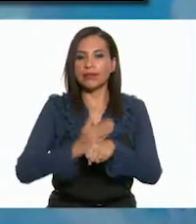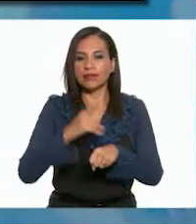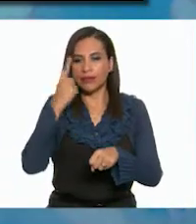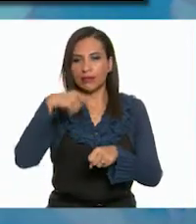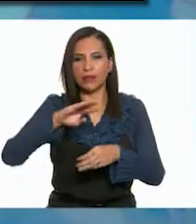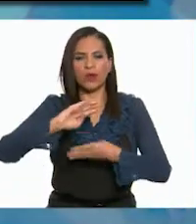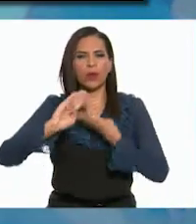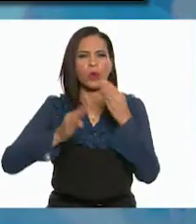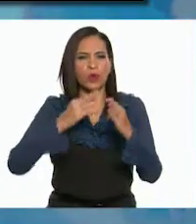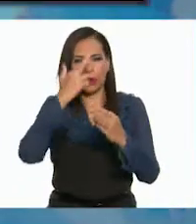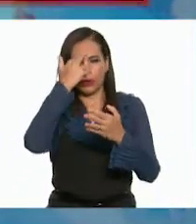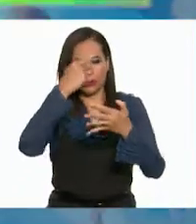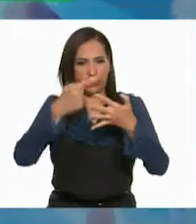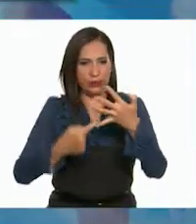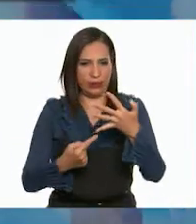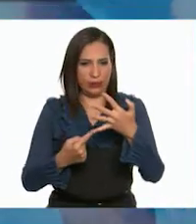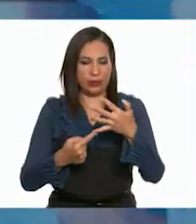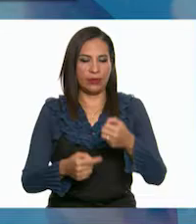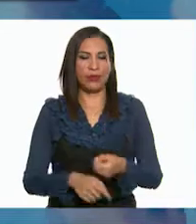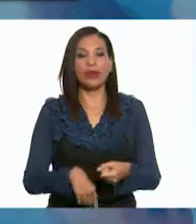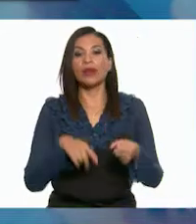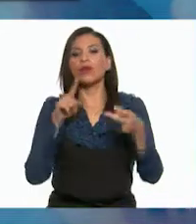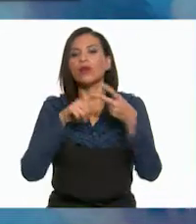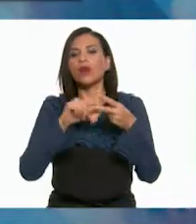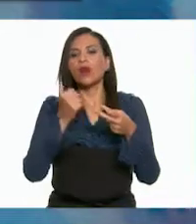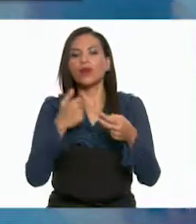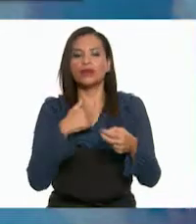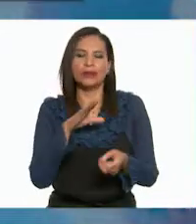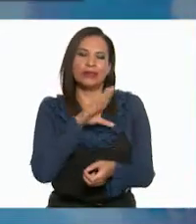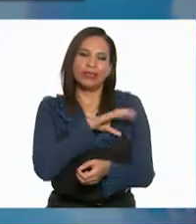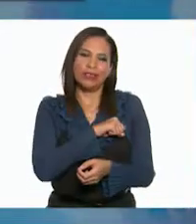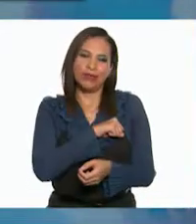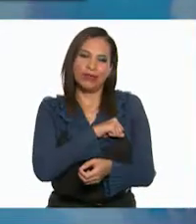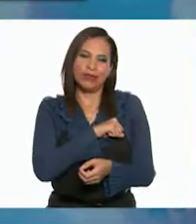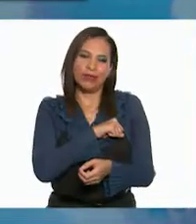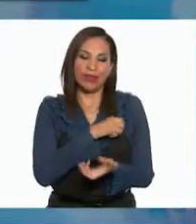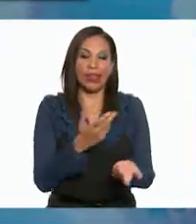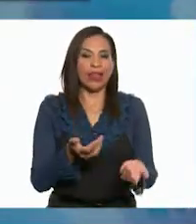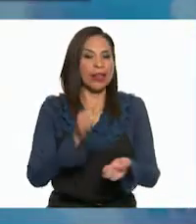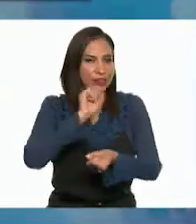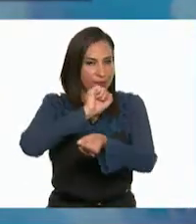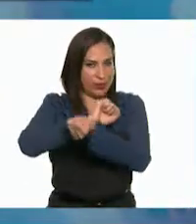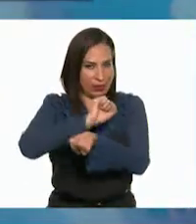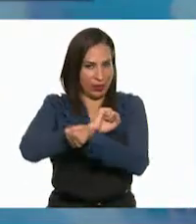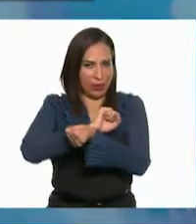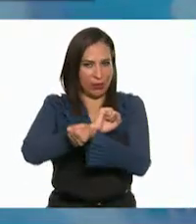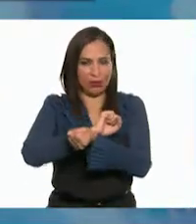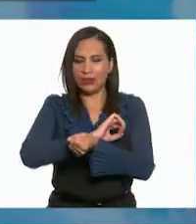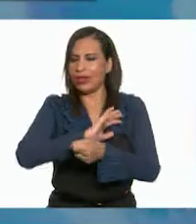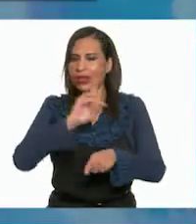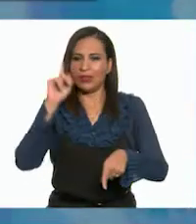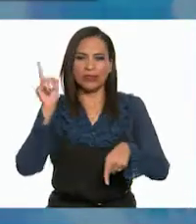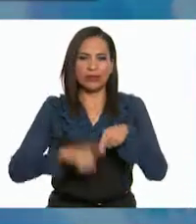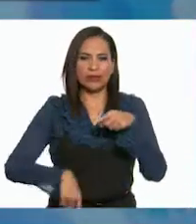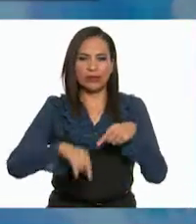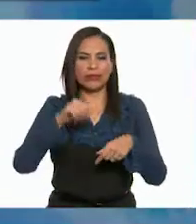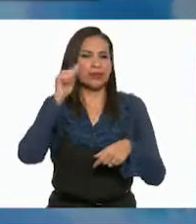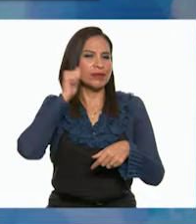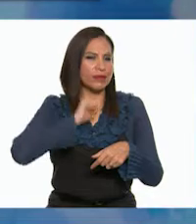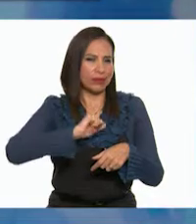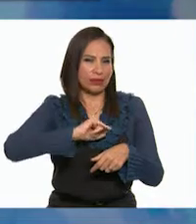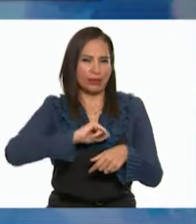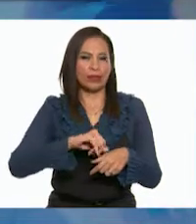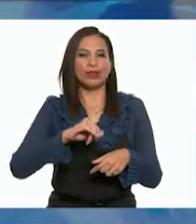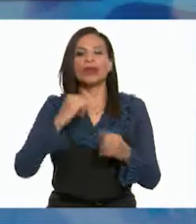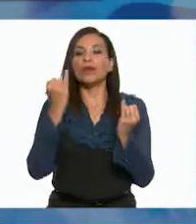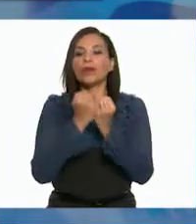al mundo las razones. El siguiente es mi favorito. Que la esclavitud se proscriba para siempre. Y